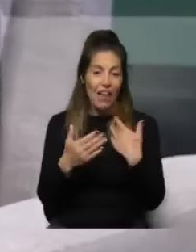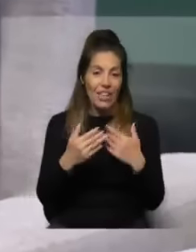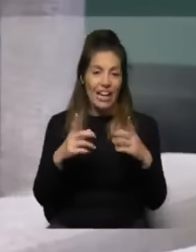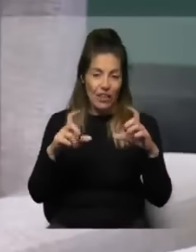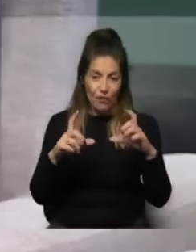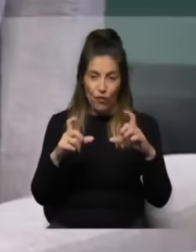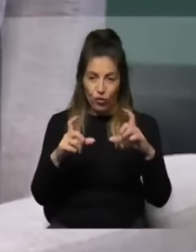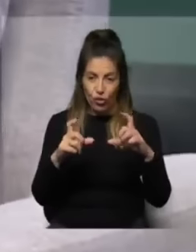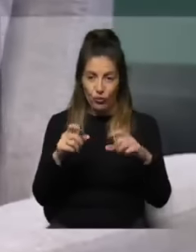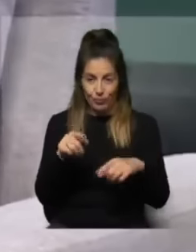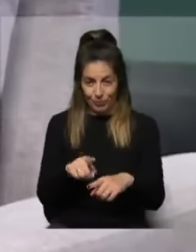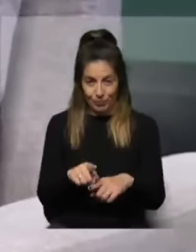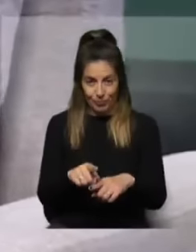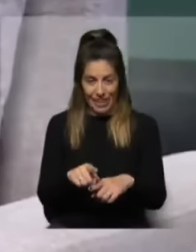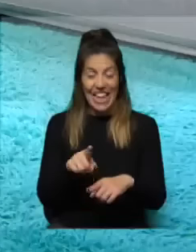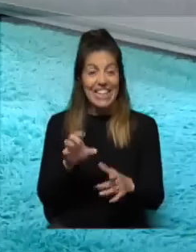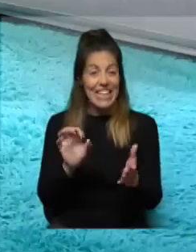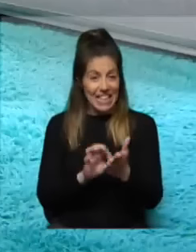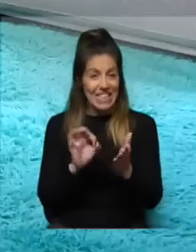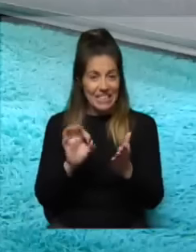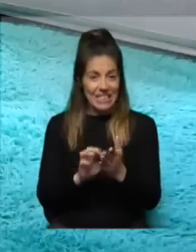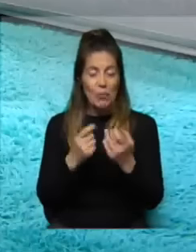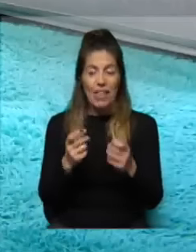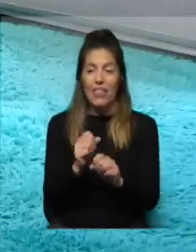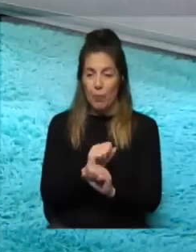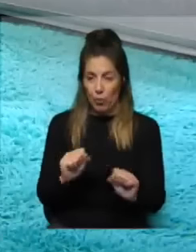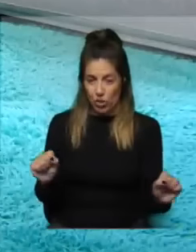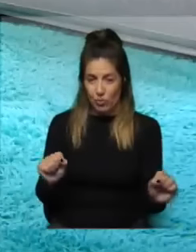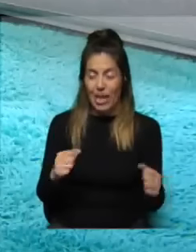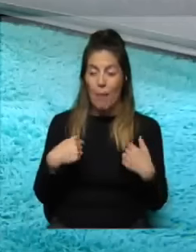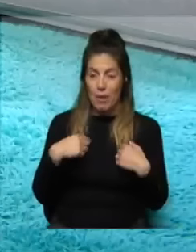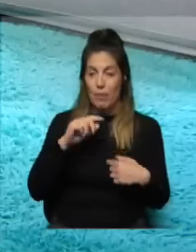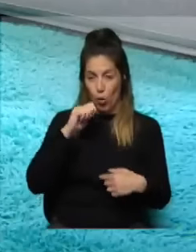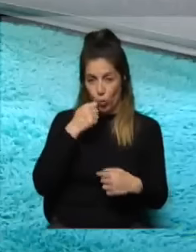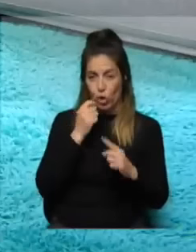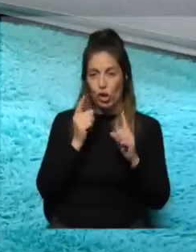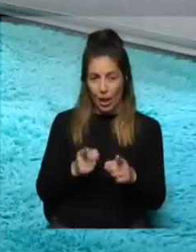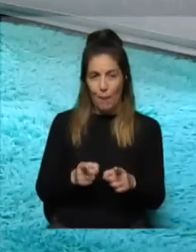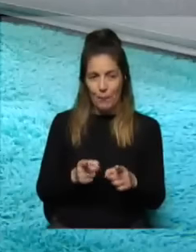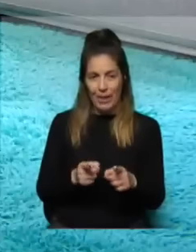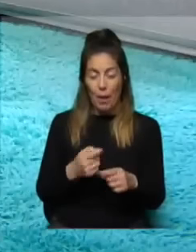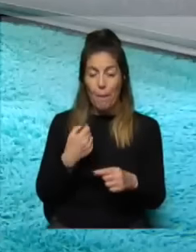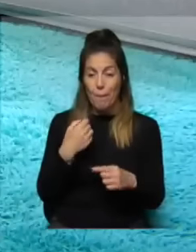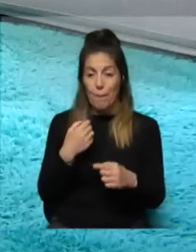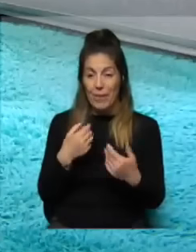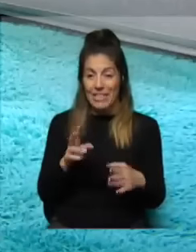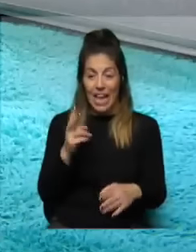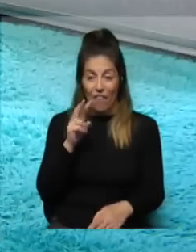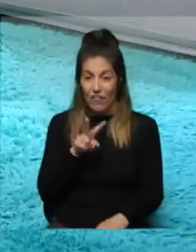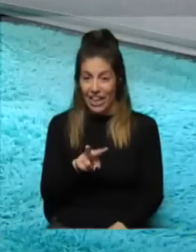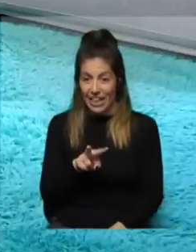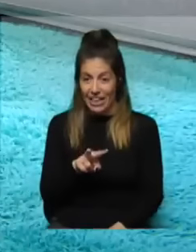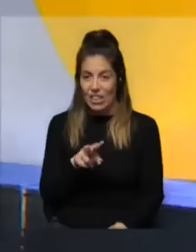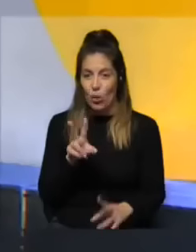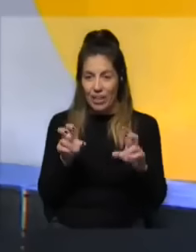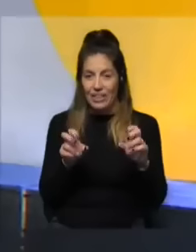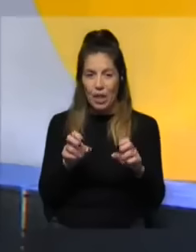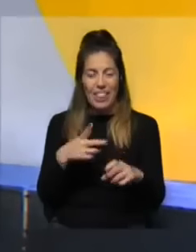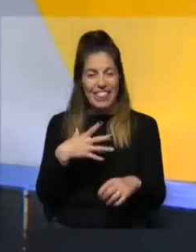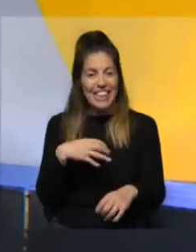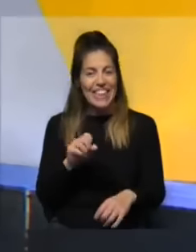sé. En ese sistema también da la posibilidad, que fue lo que me gustó también, que me puse a chumetear sobre ese tema, es para